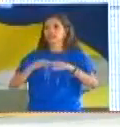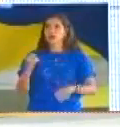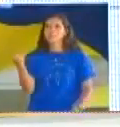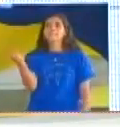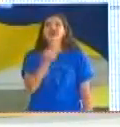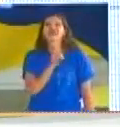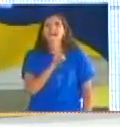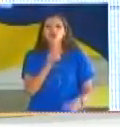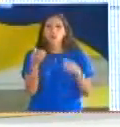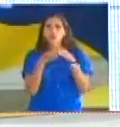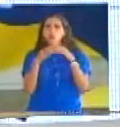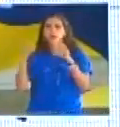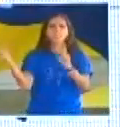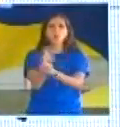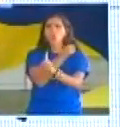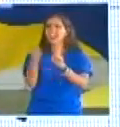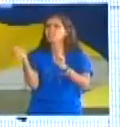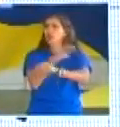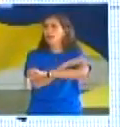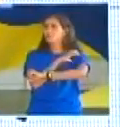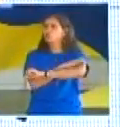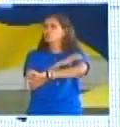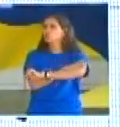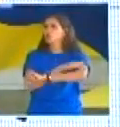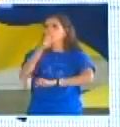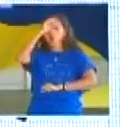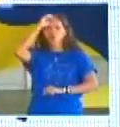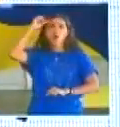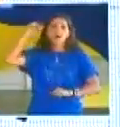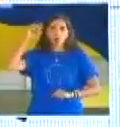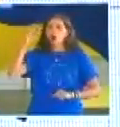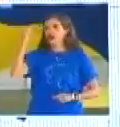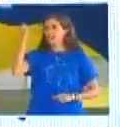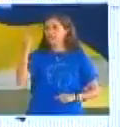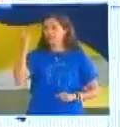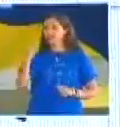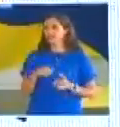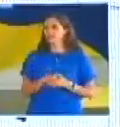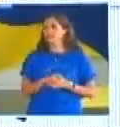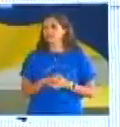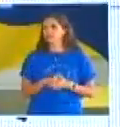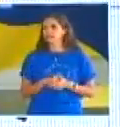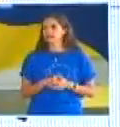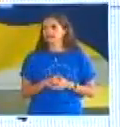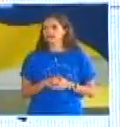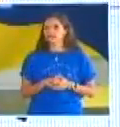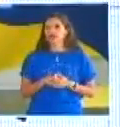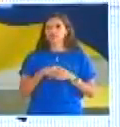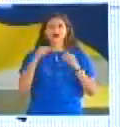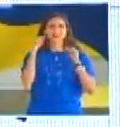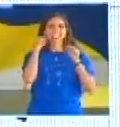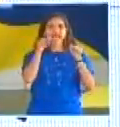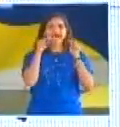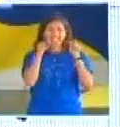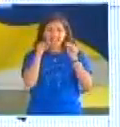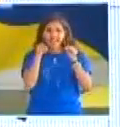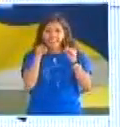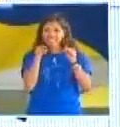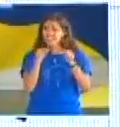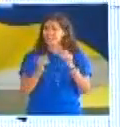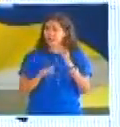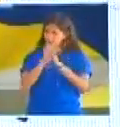asesinados por los grupos violentos de la derecha, de Julio Borges y compañía. ¿De esa forma va a prosperar